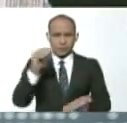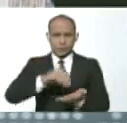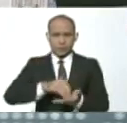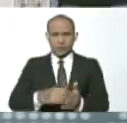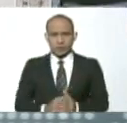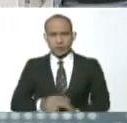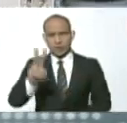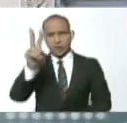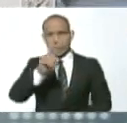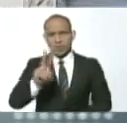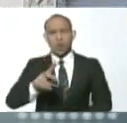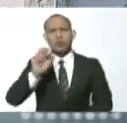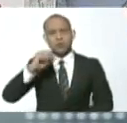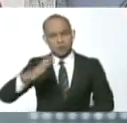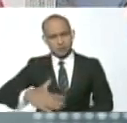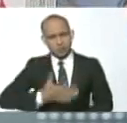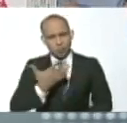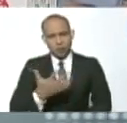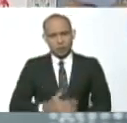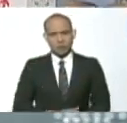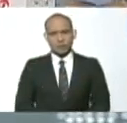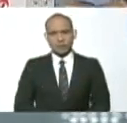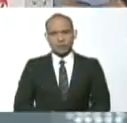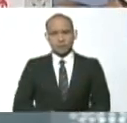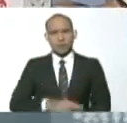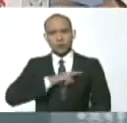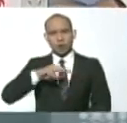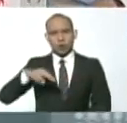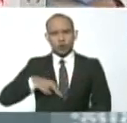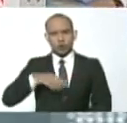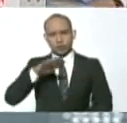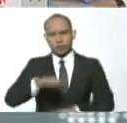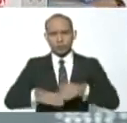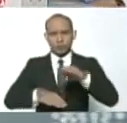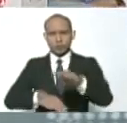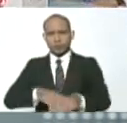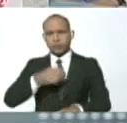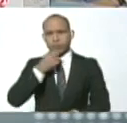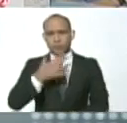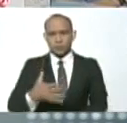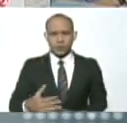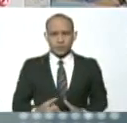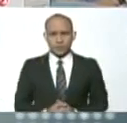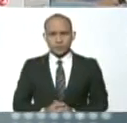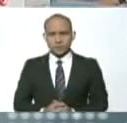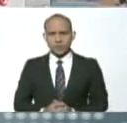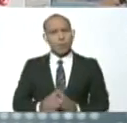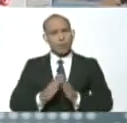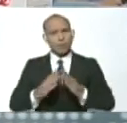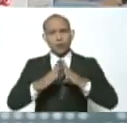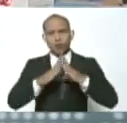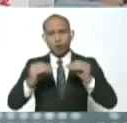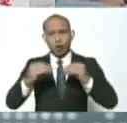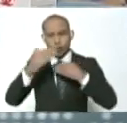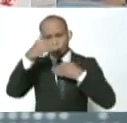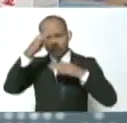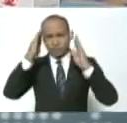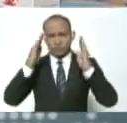venezuela si se puede vamos a buen paso pero que nadie baje la guardia